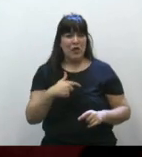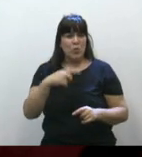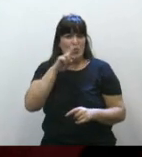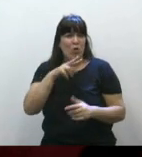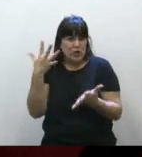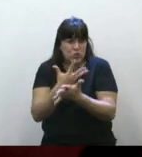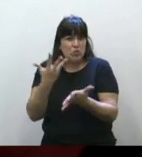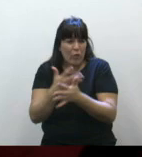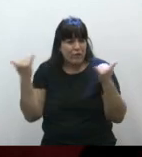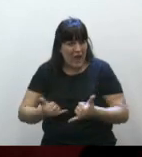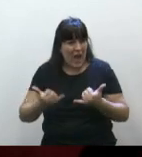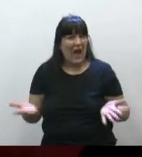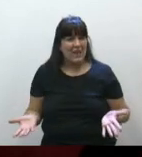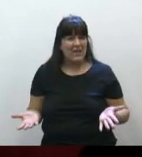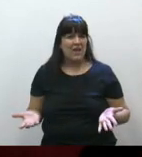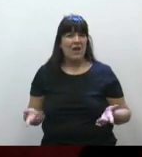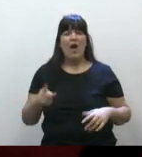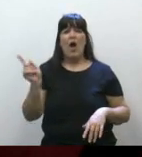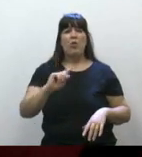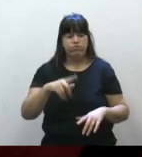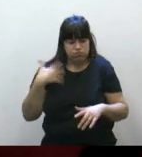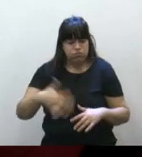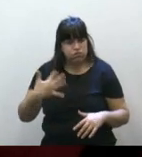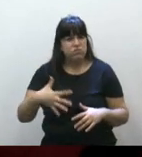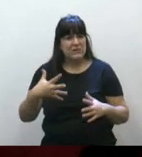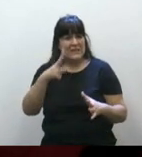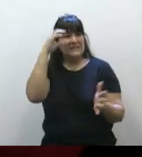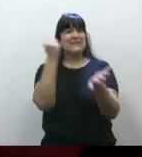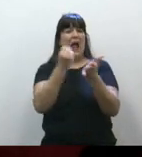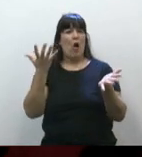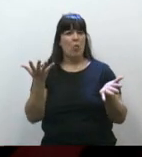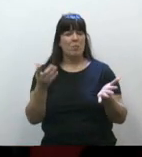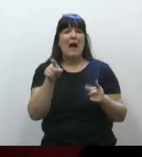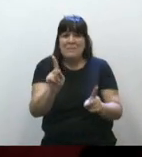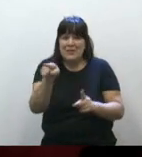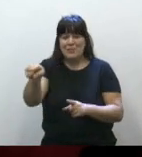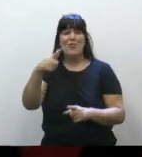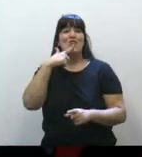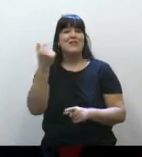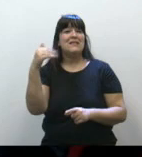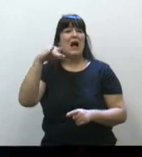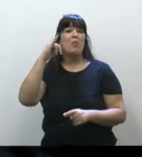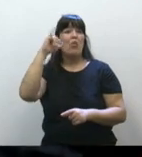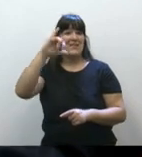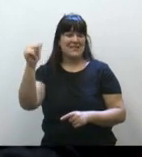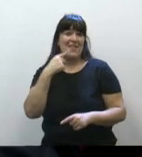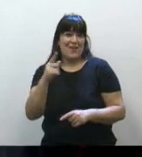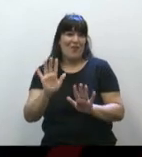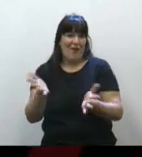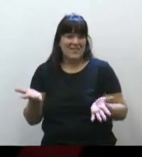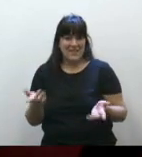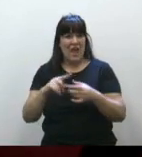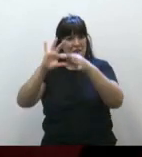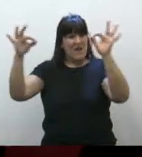está viviendo una situación altamente traumática esto lo que quiso decir sangüesa en esa frase tan tan